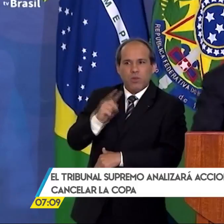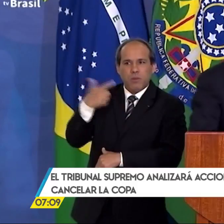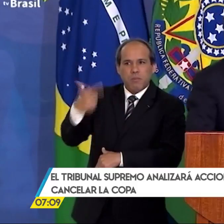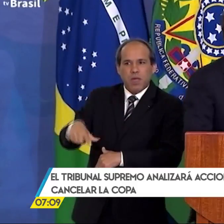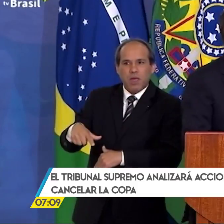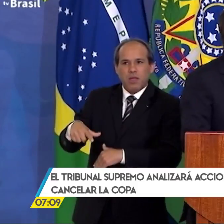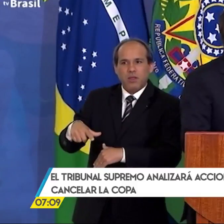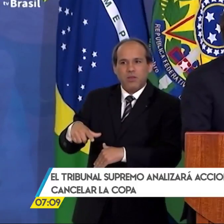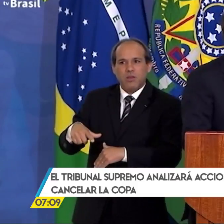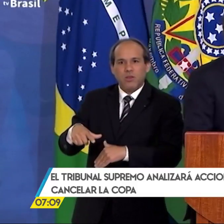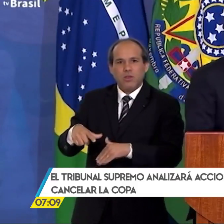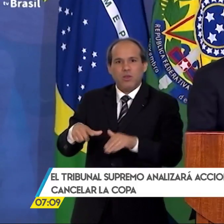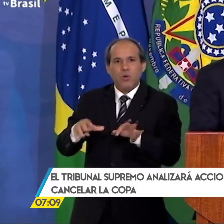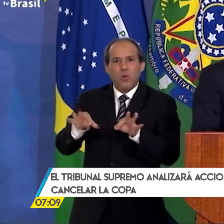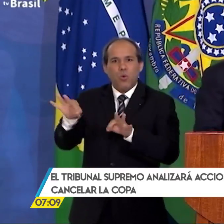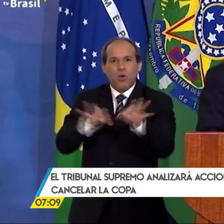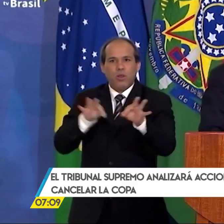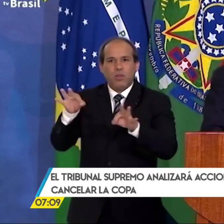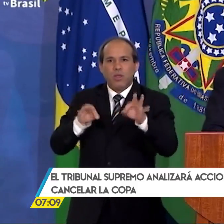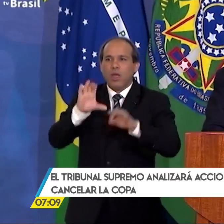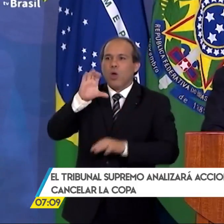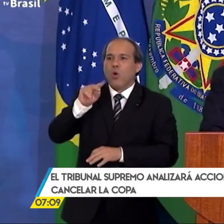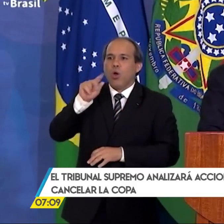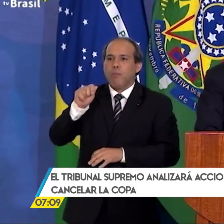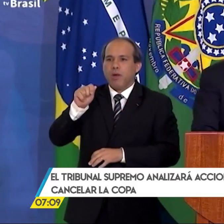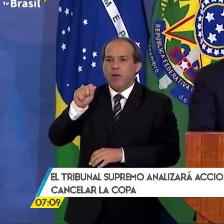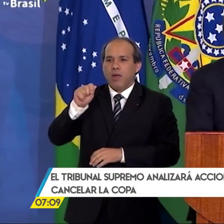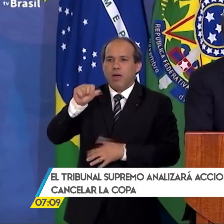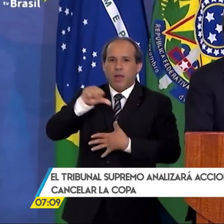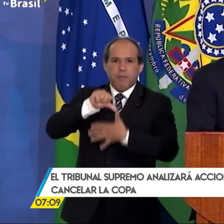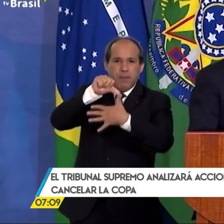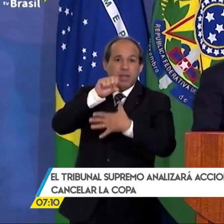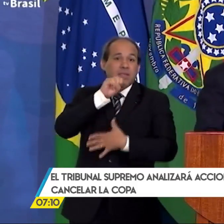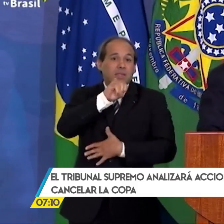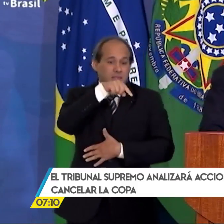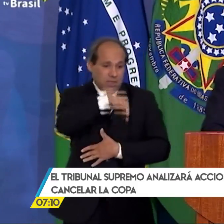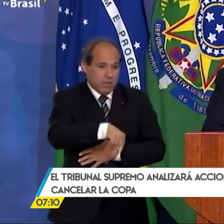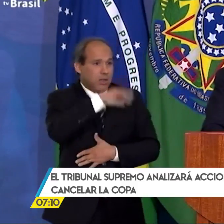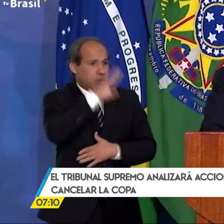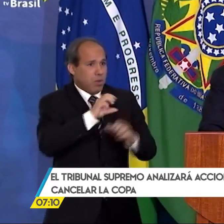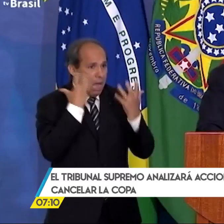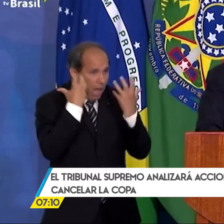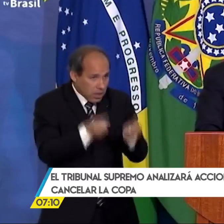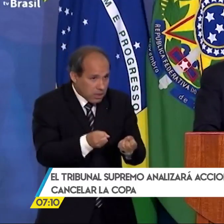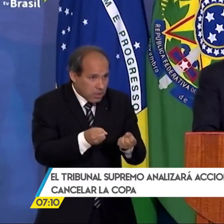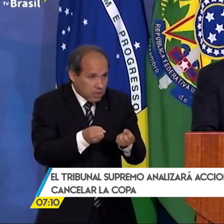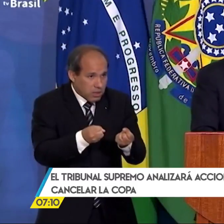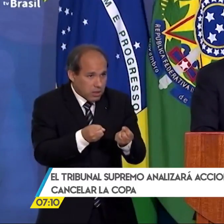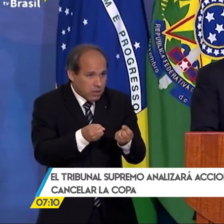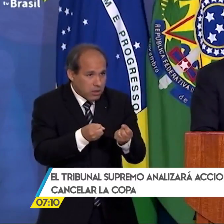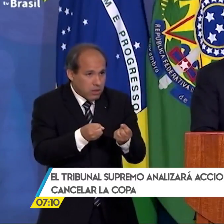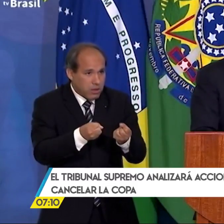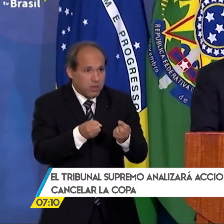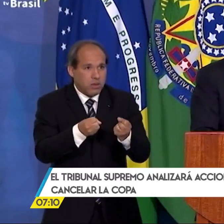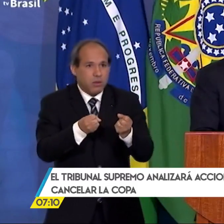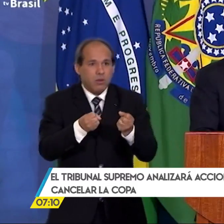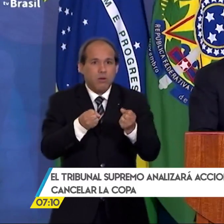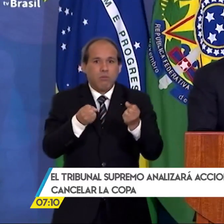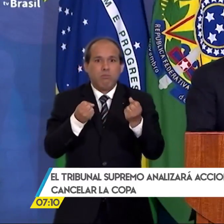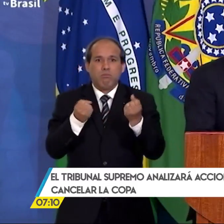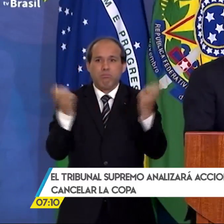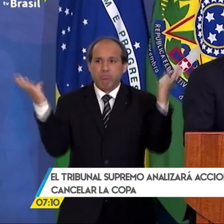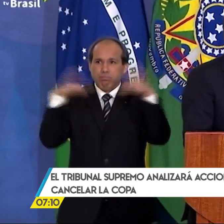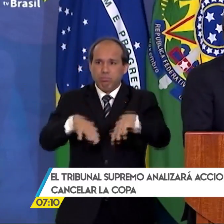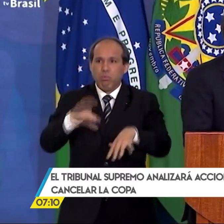Bolsonaro, provocó una cascada de críticas por la grave situación sanitaria del gigante latinoamericano, el segundo país con más muertos, más